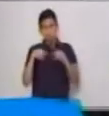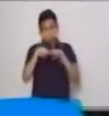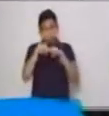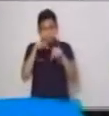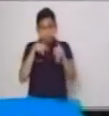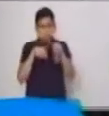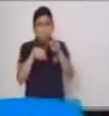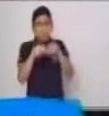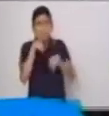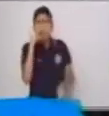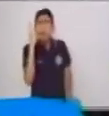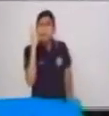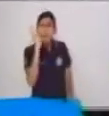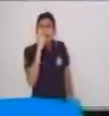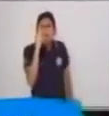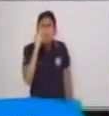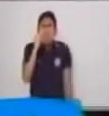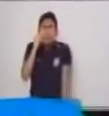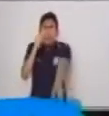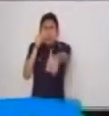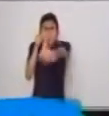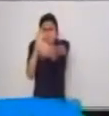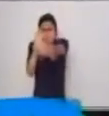observan una linda rosa